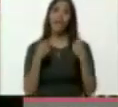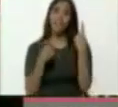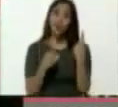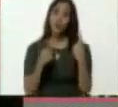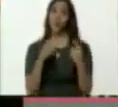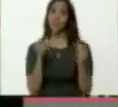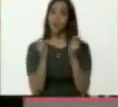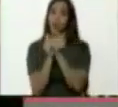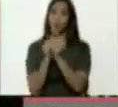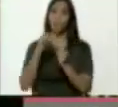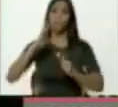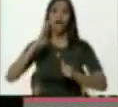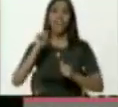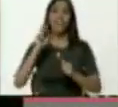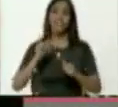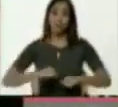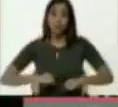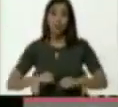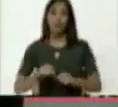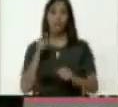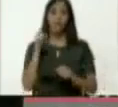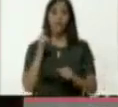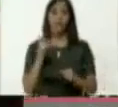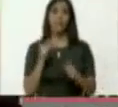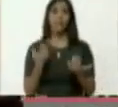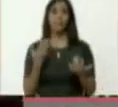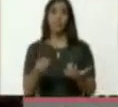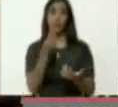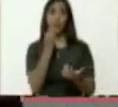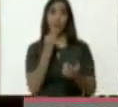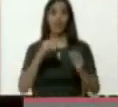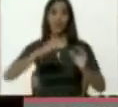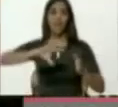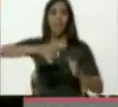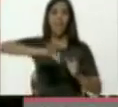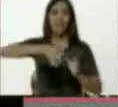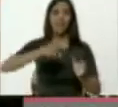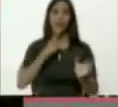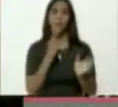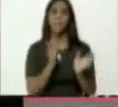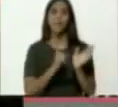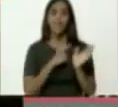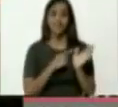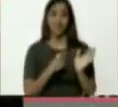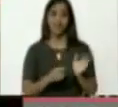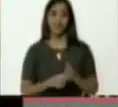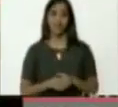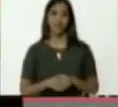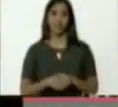no con Barreto. Además que Barreto parece que se hubiese comido una lavadora completa.